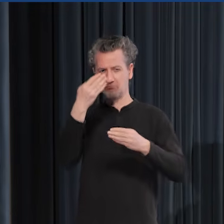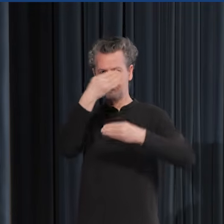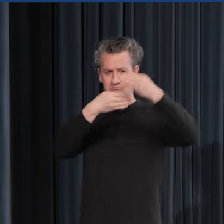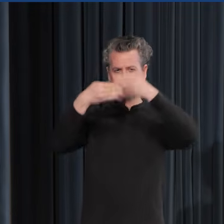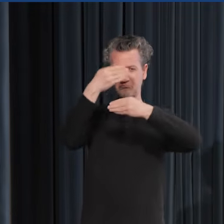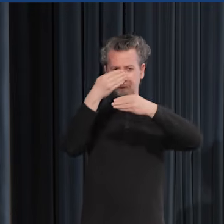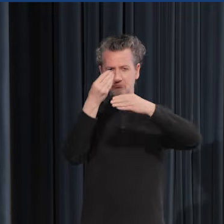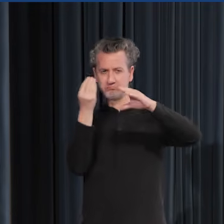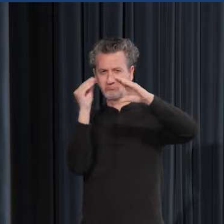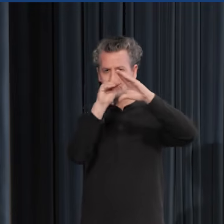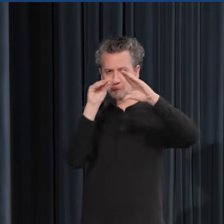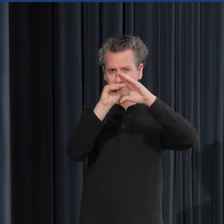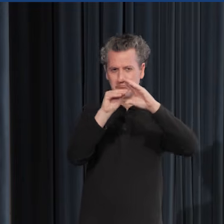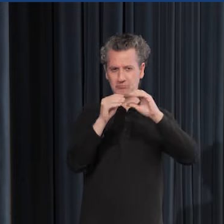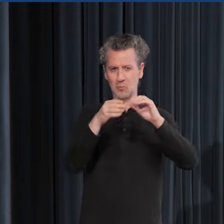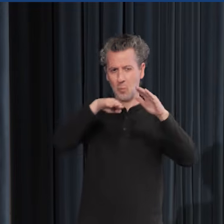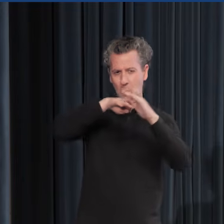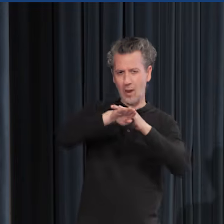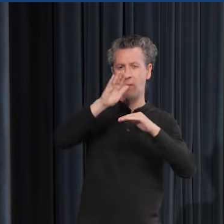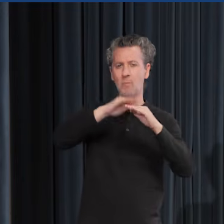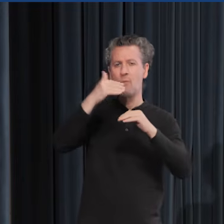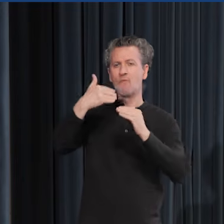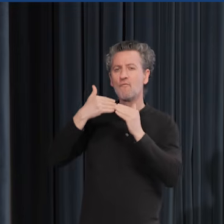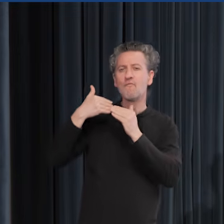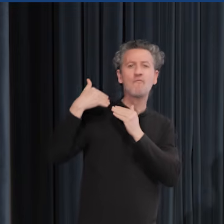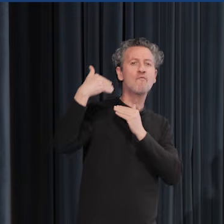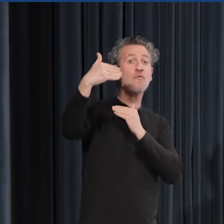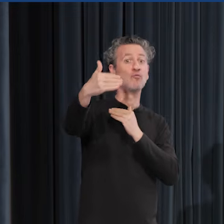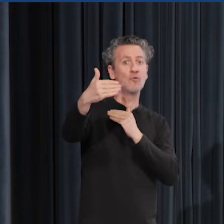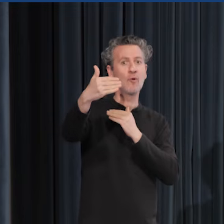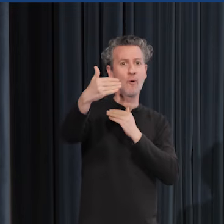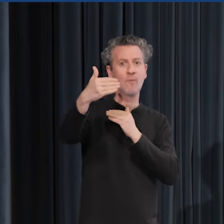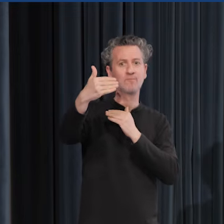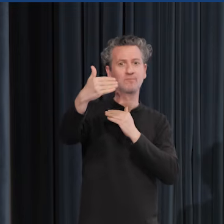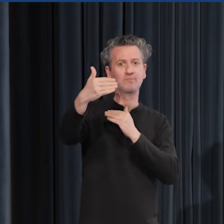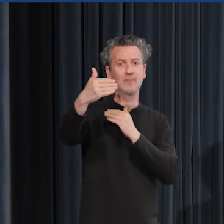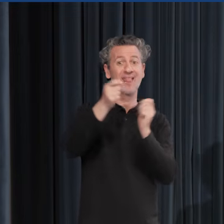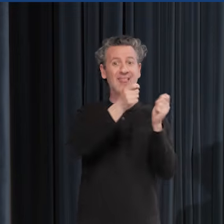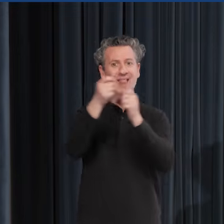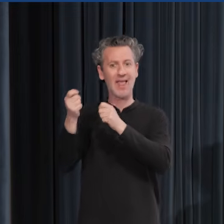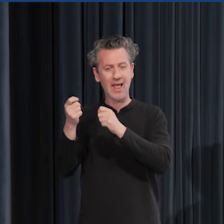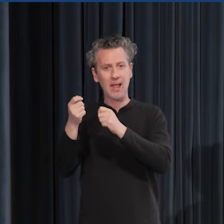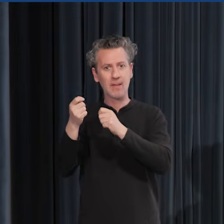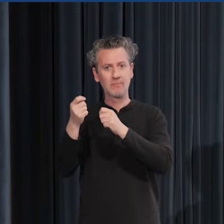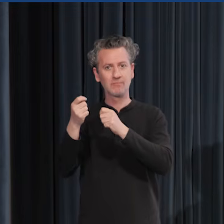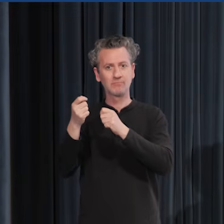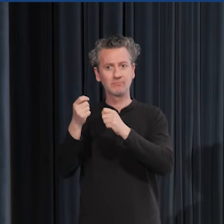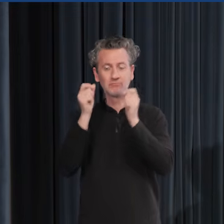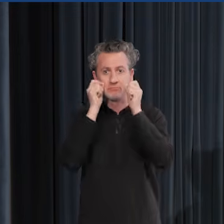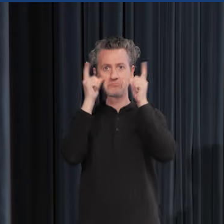quieren dejar a generaciones futuras, depositados en